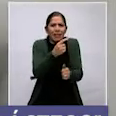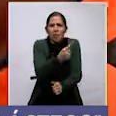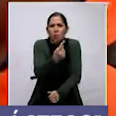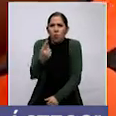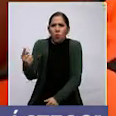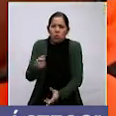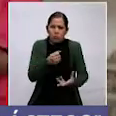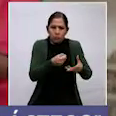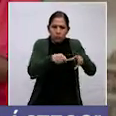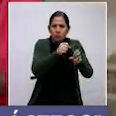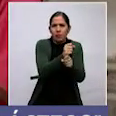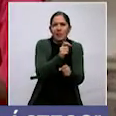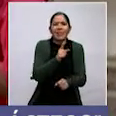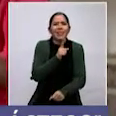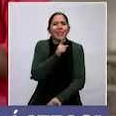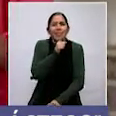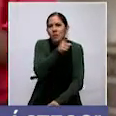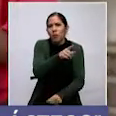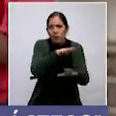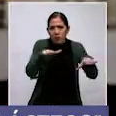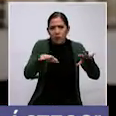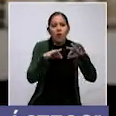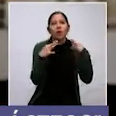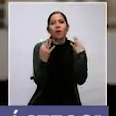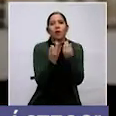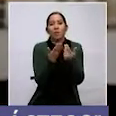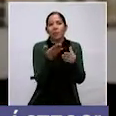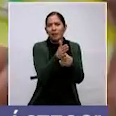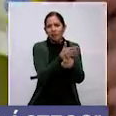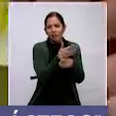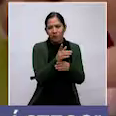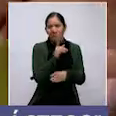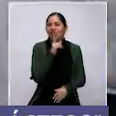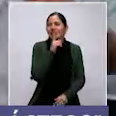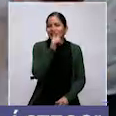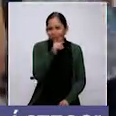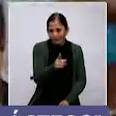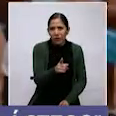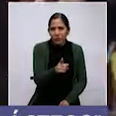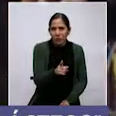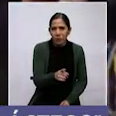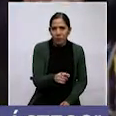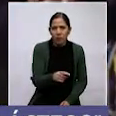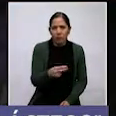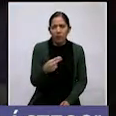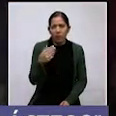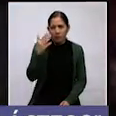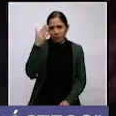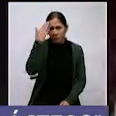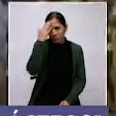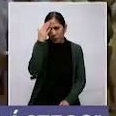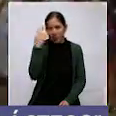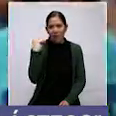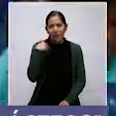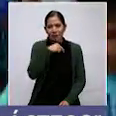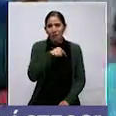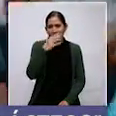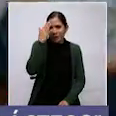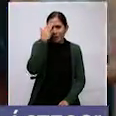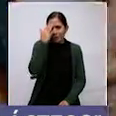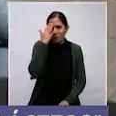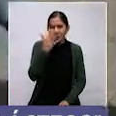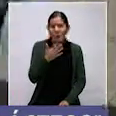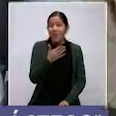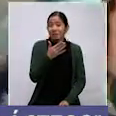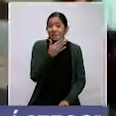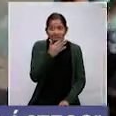con seguridad estos niños lo han compartido con la familia, ¿no? Estamos nosotros convencidos de que qué mejor